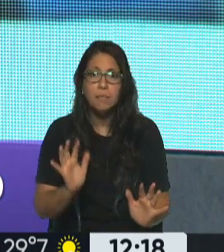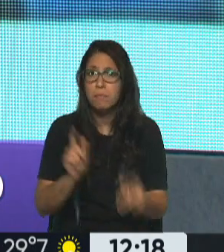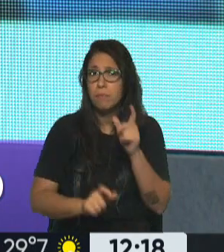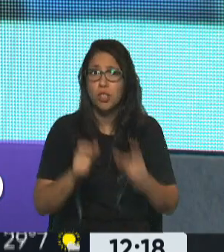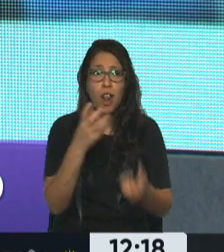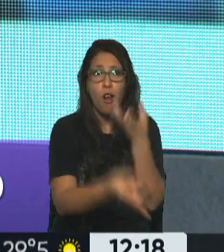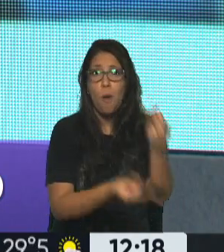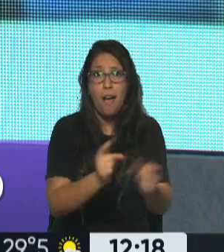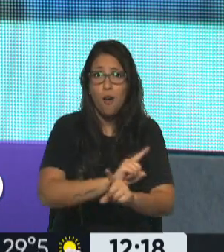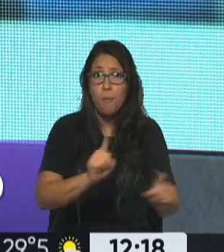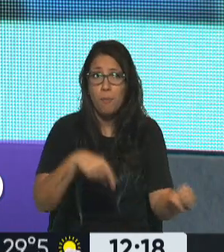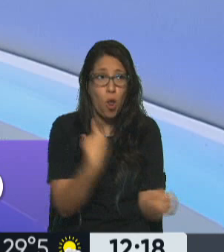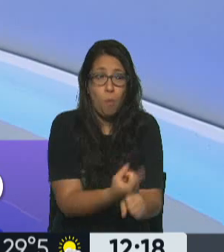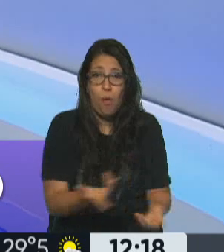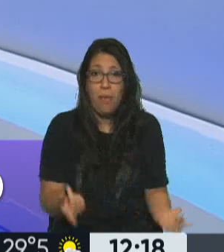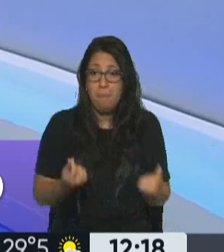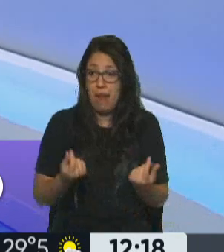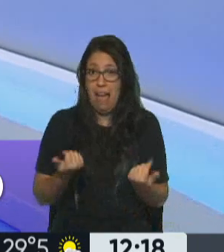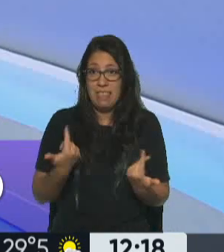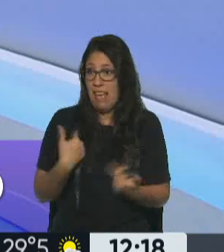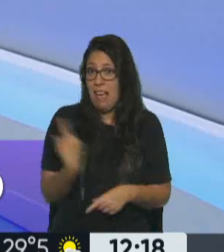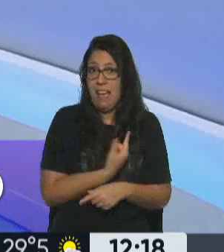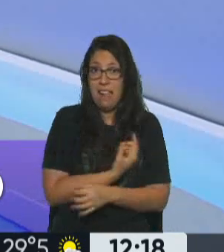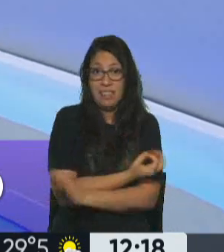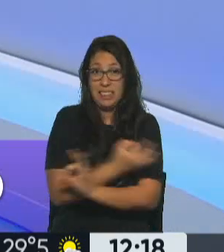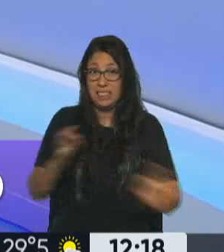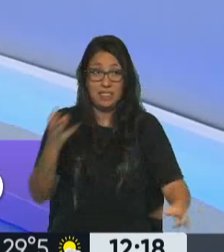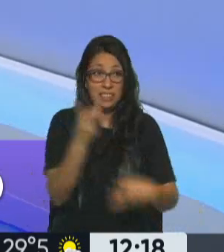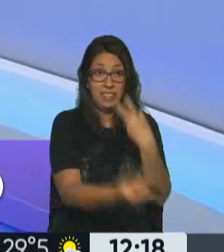comprar? No, los precios van a bajar porque no va a haber plata en la calle. ¿Por eso la gente no va a comprar?